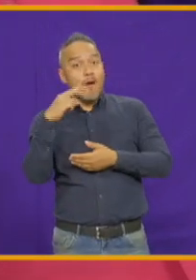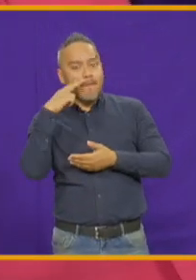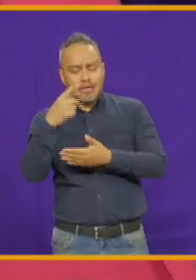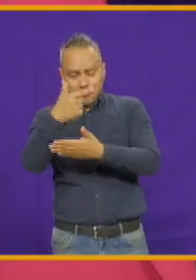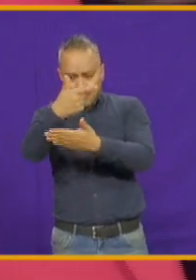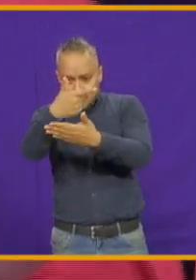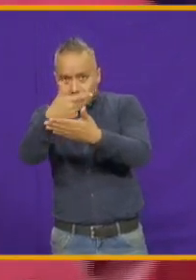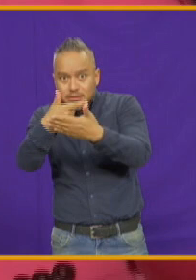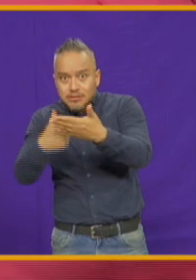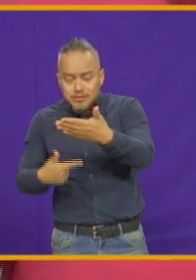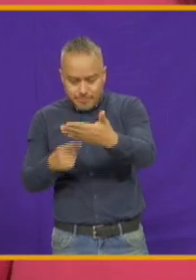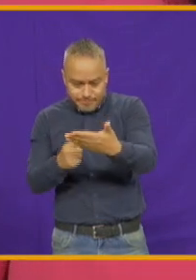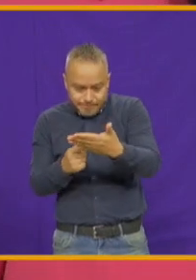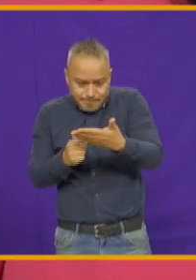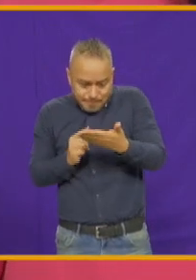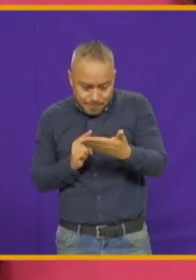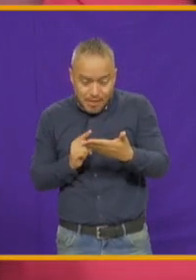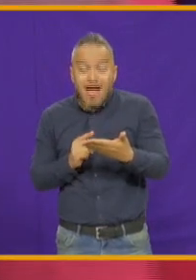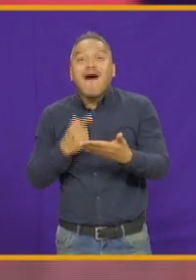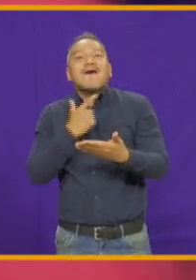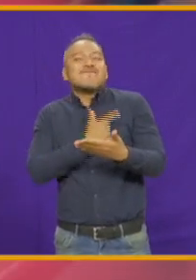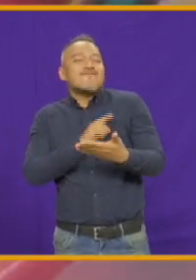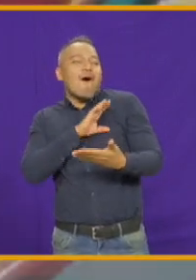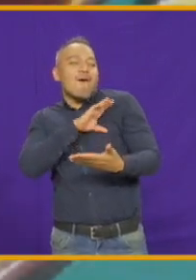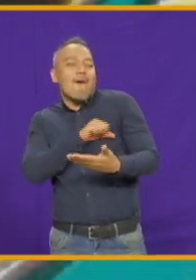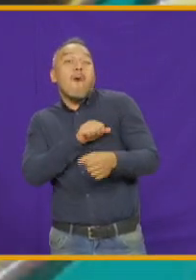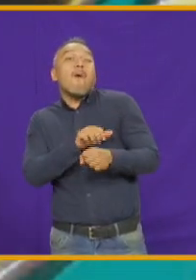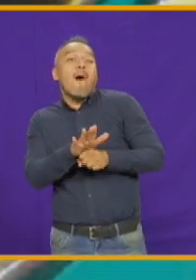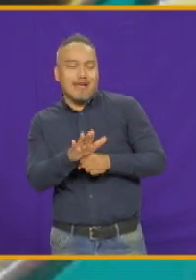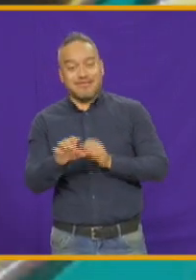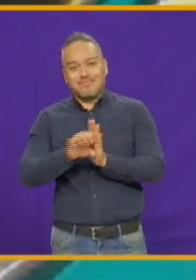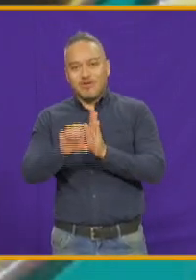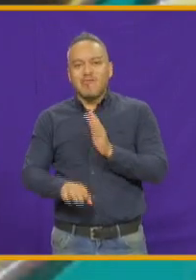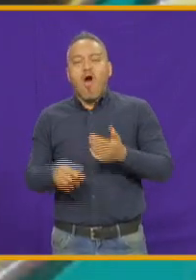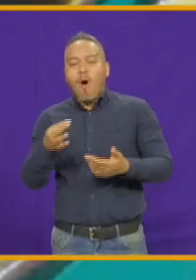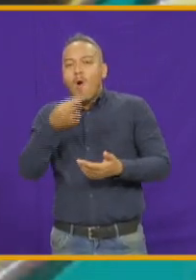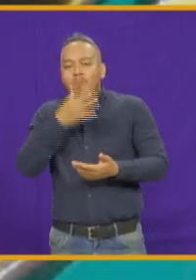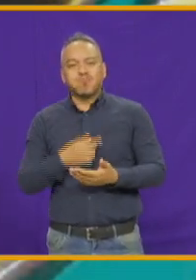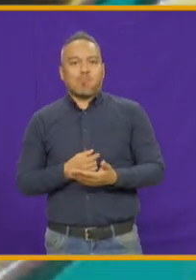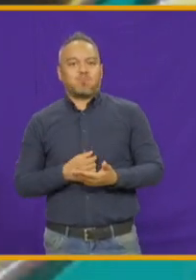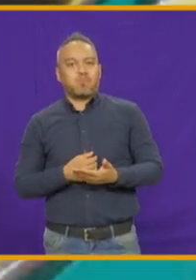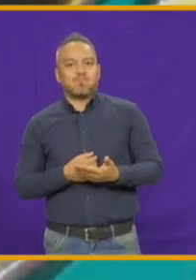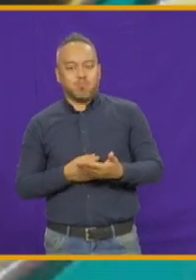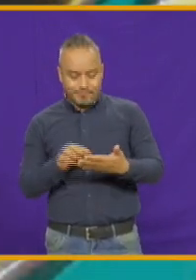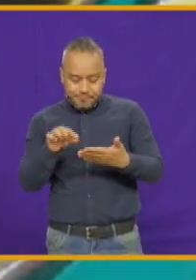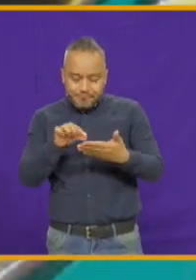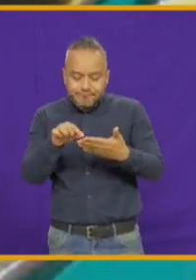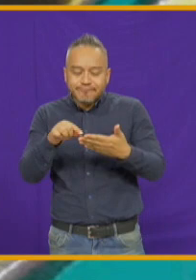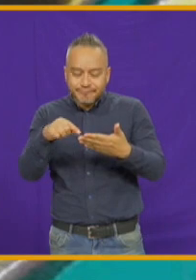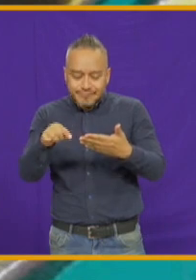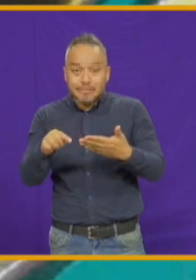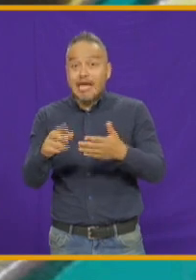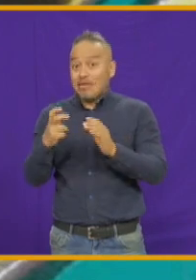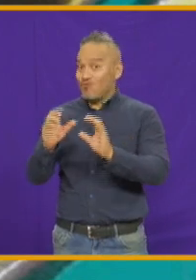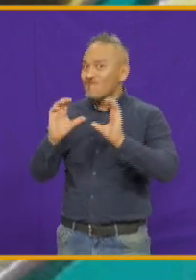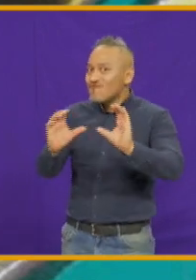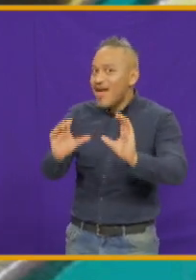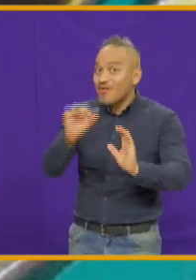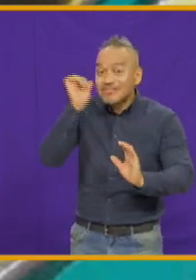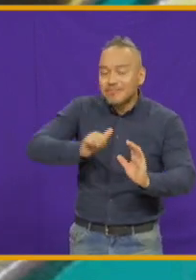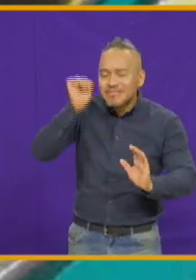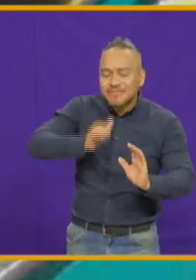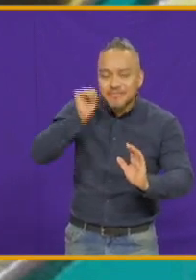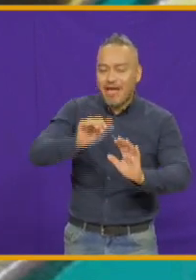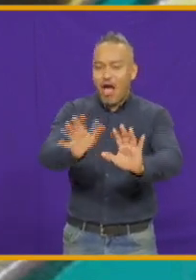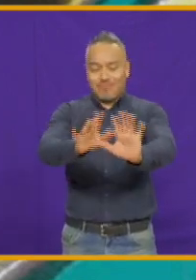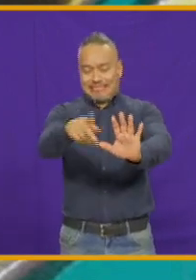aquellas cosas que más le gustan Por ejemplo masticar chicle cosa que no está nada bien tengan cuidado no lo mastiquen tanto porque